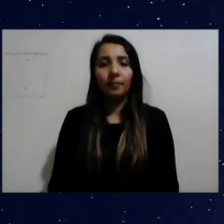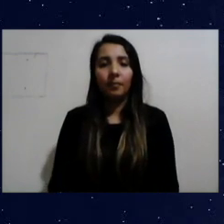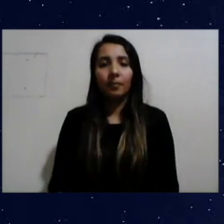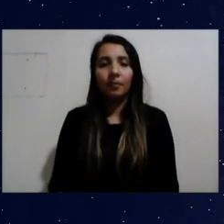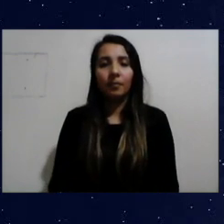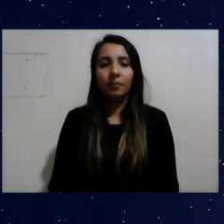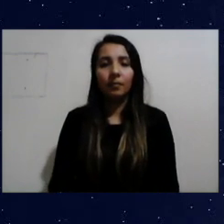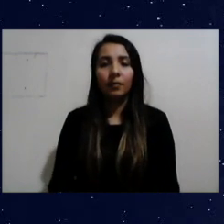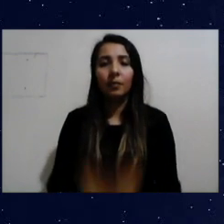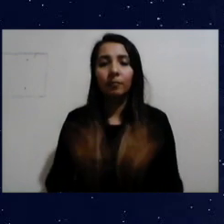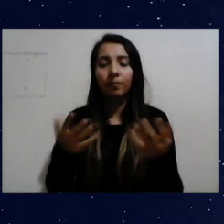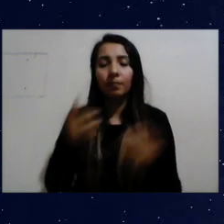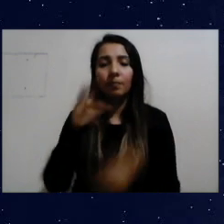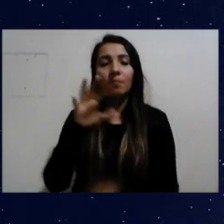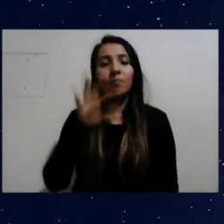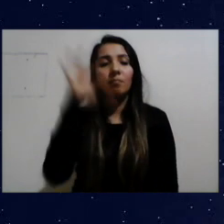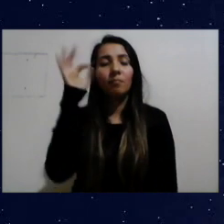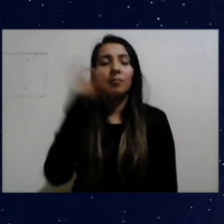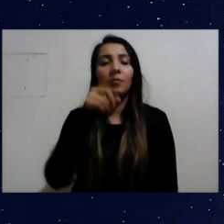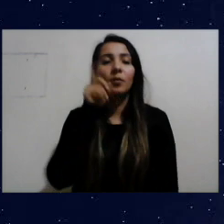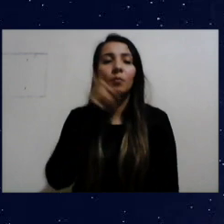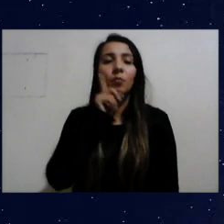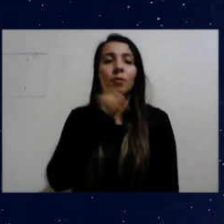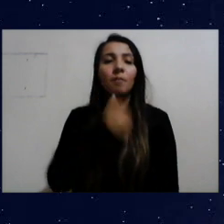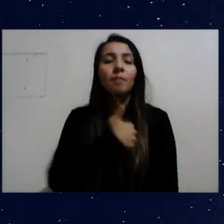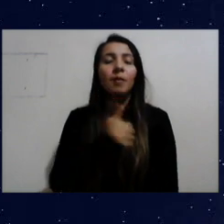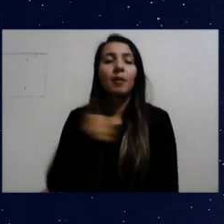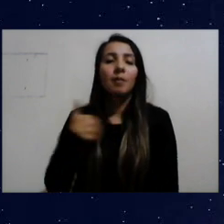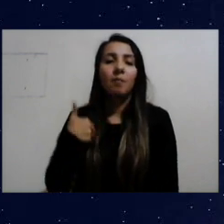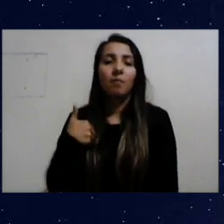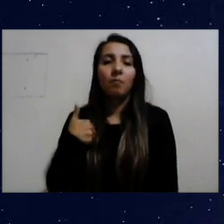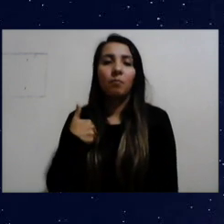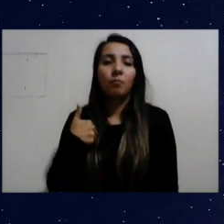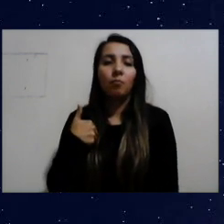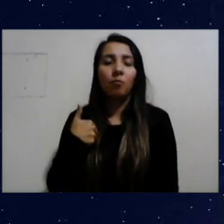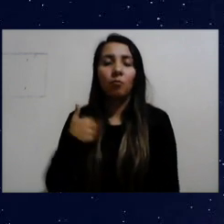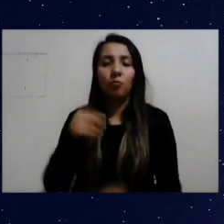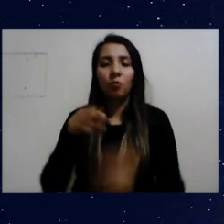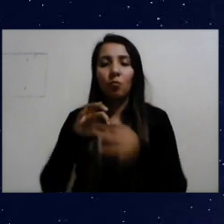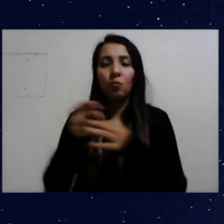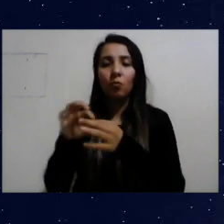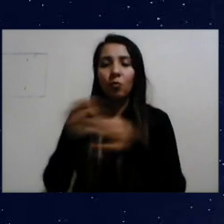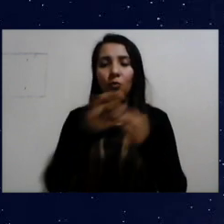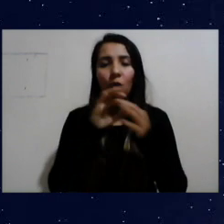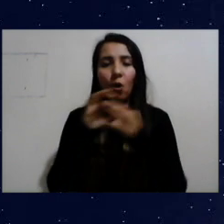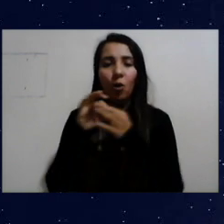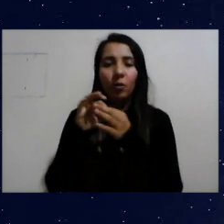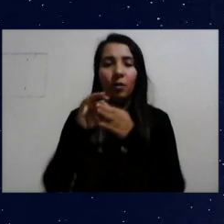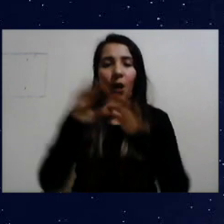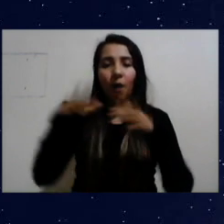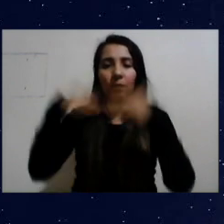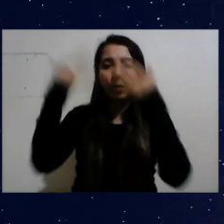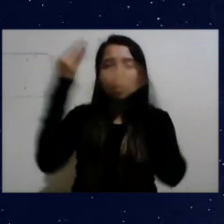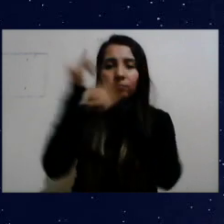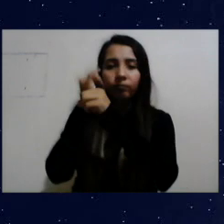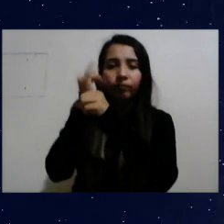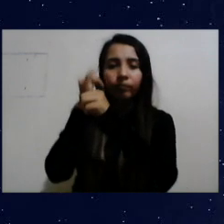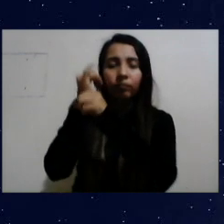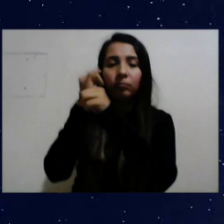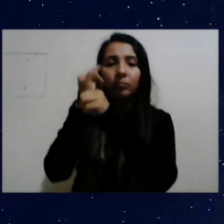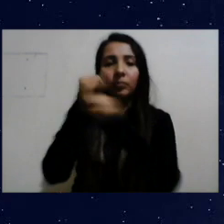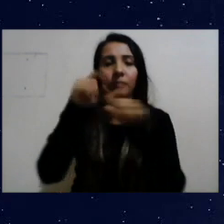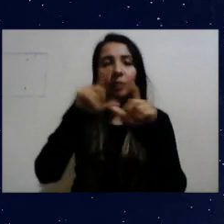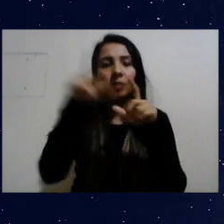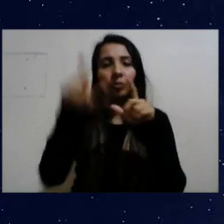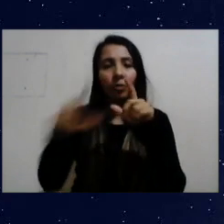Y bueno, ha sido elegida miembro de la División B de la Unión Astronómica Internacional. Preside además